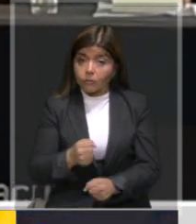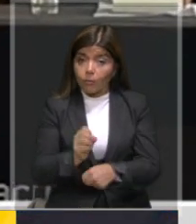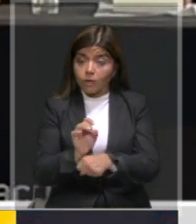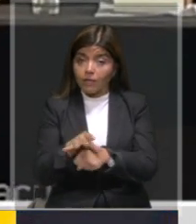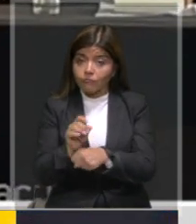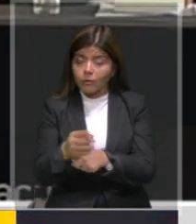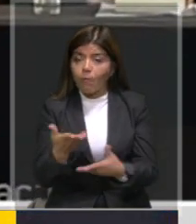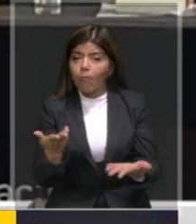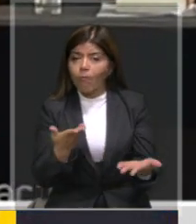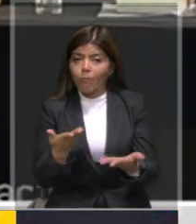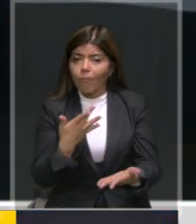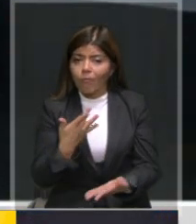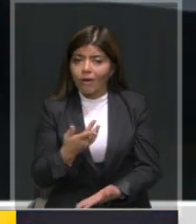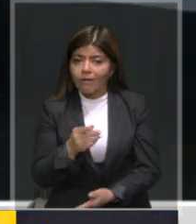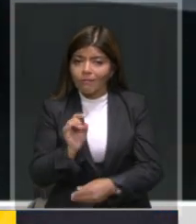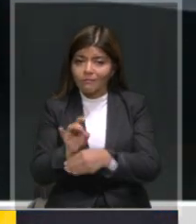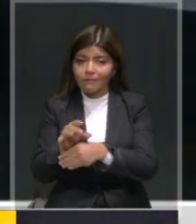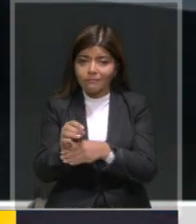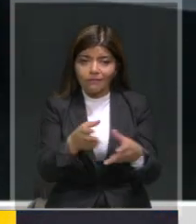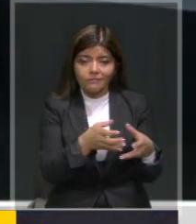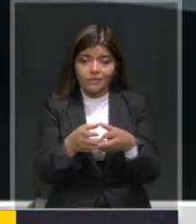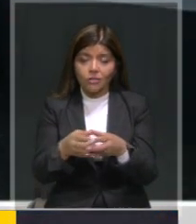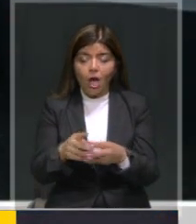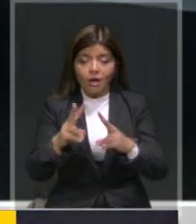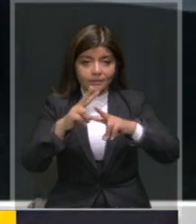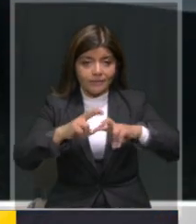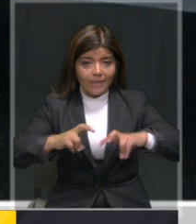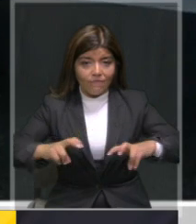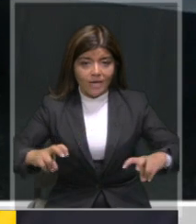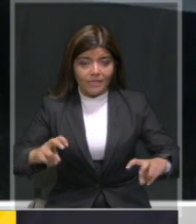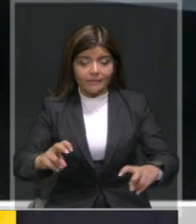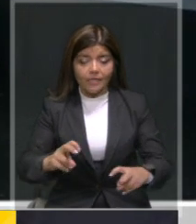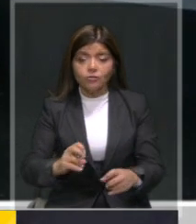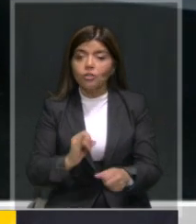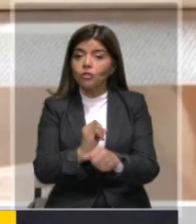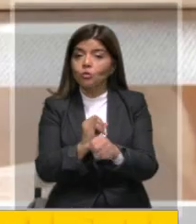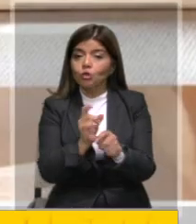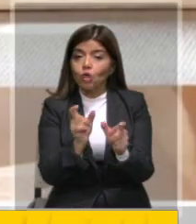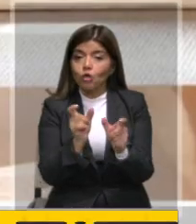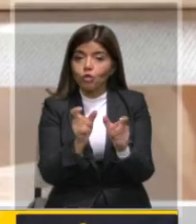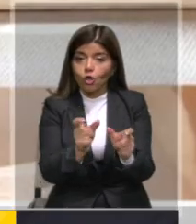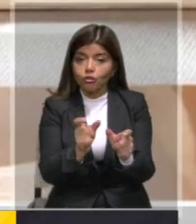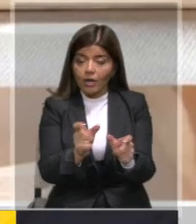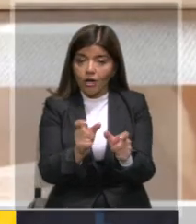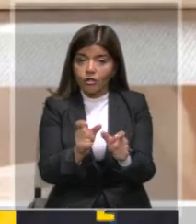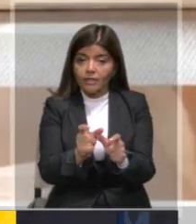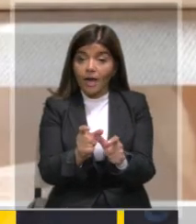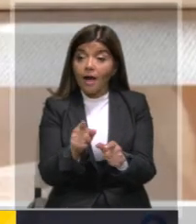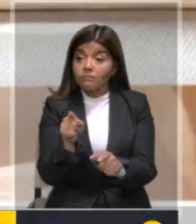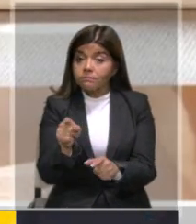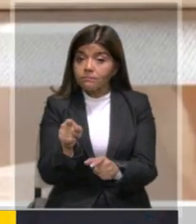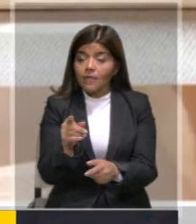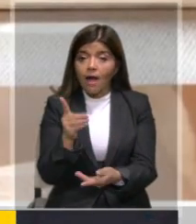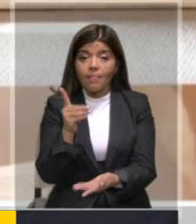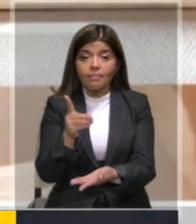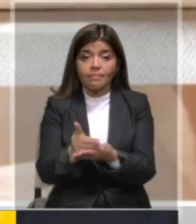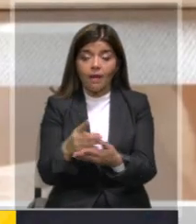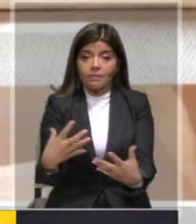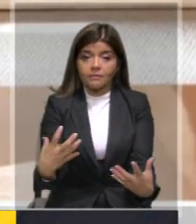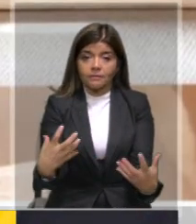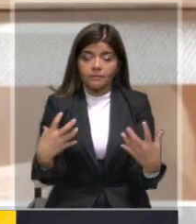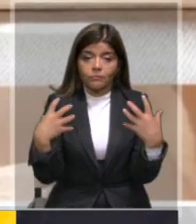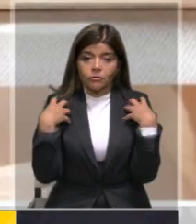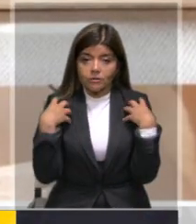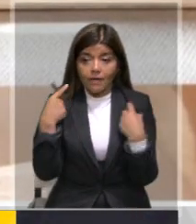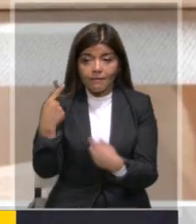de la etapa de indagatoria de investigación realizada por la contraloría se determinó no era solamente el alcalde quien aprobaba esto